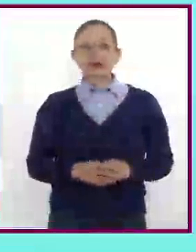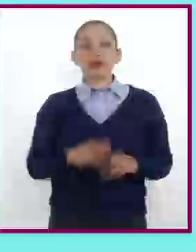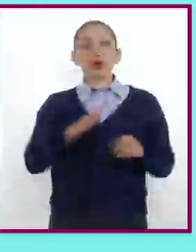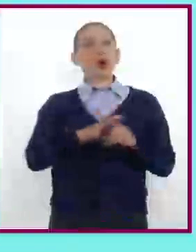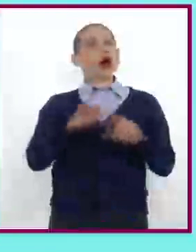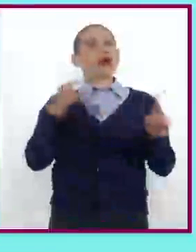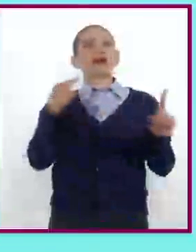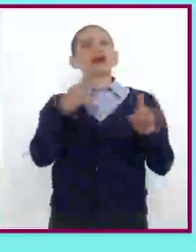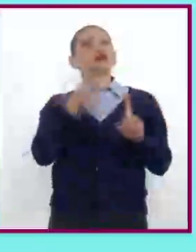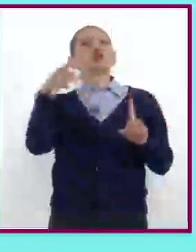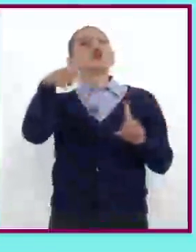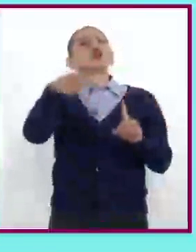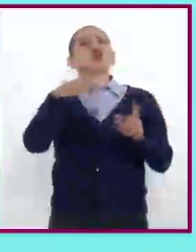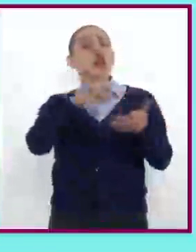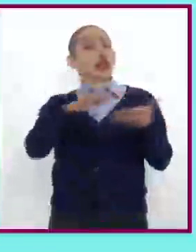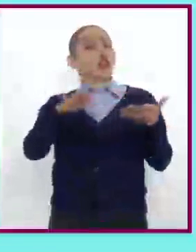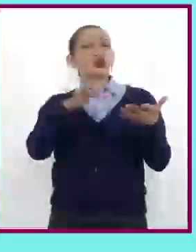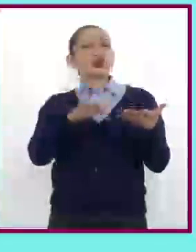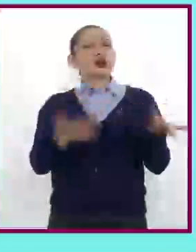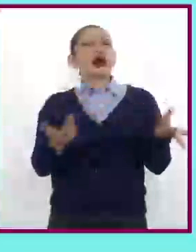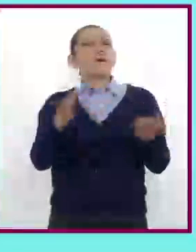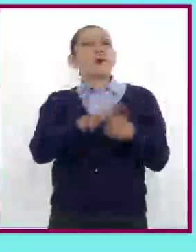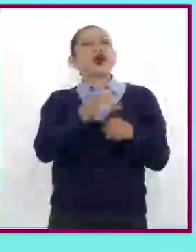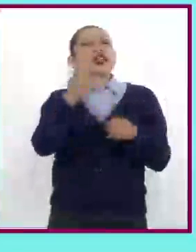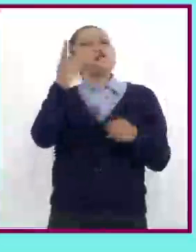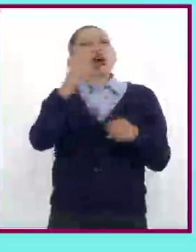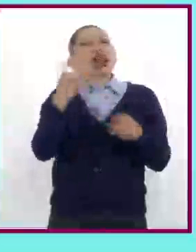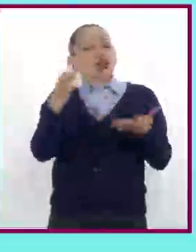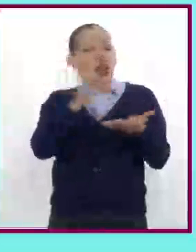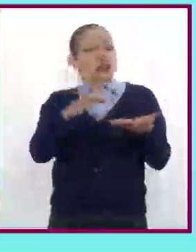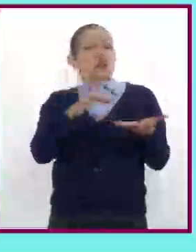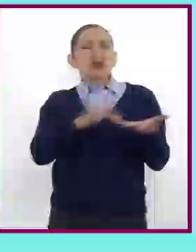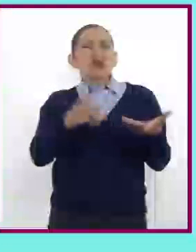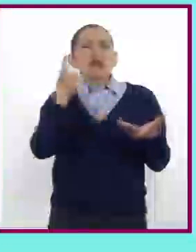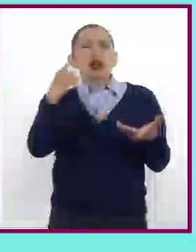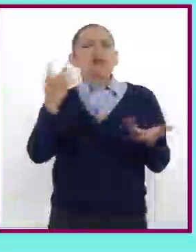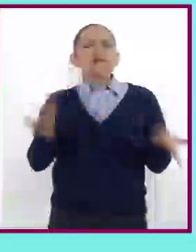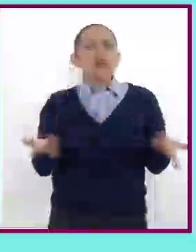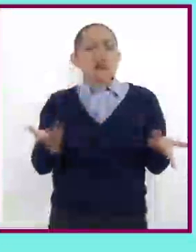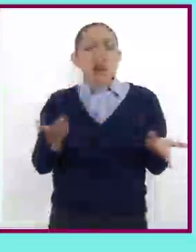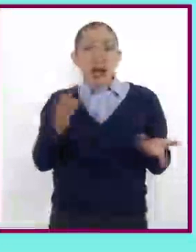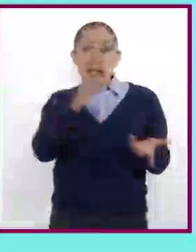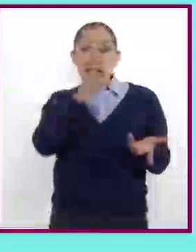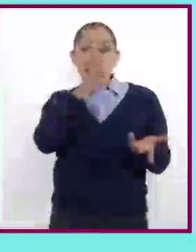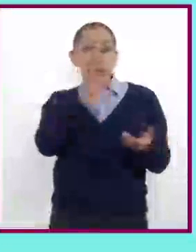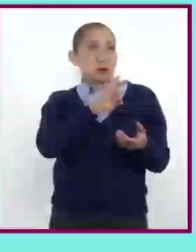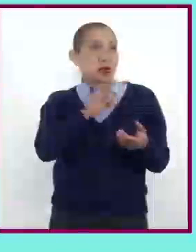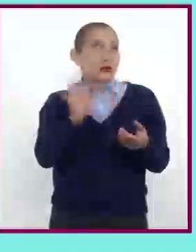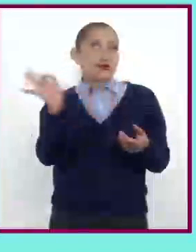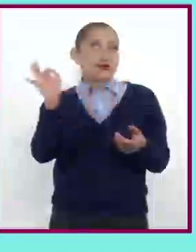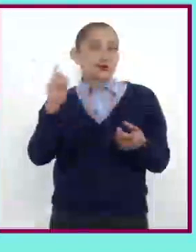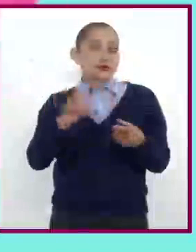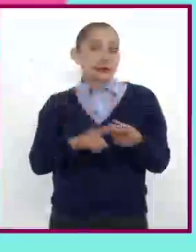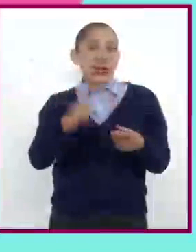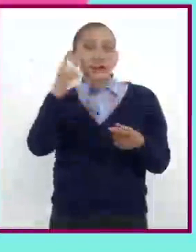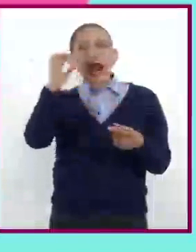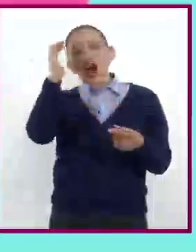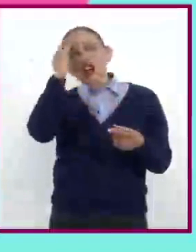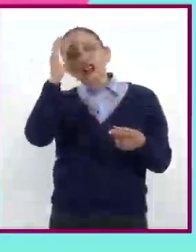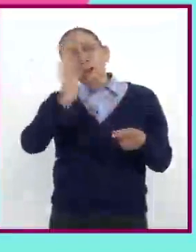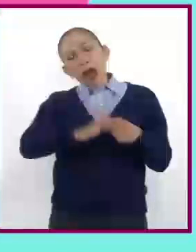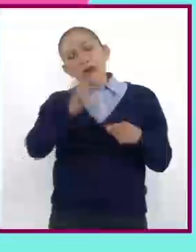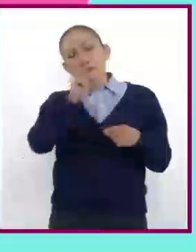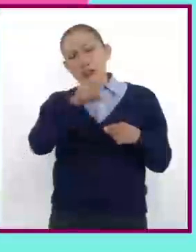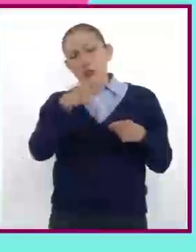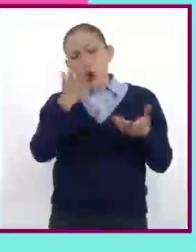¿Cuál es el objetivo de la lectura? Es decir, ¿por qué y para qué vamos a leer? Algunas respuestas pueden ser para conocer más